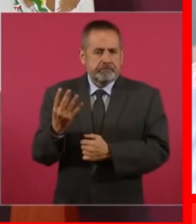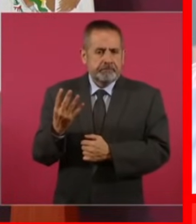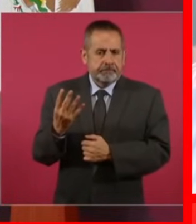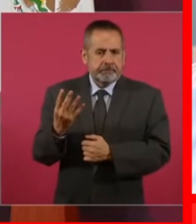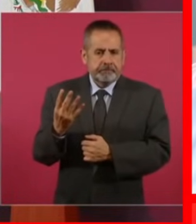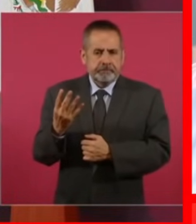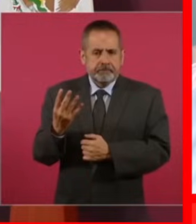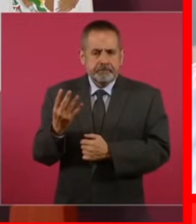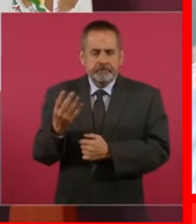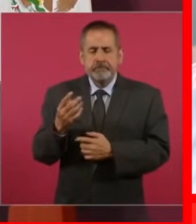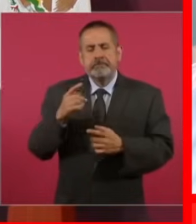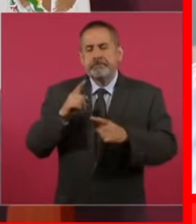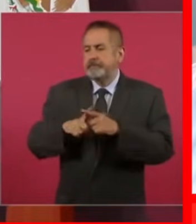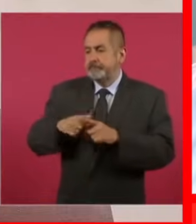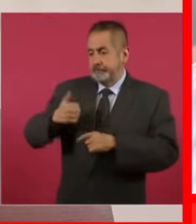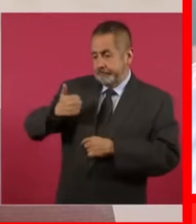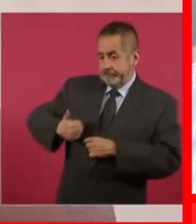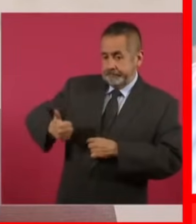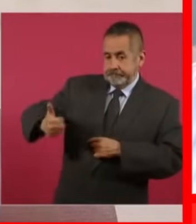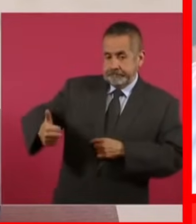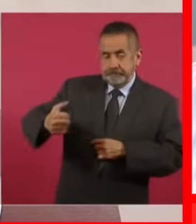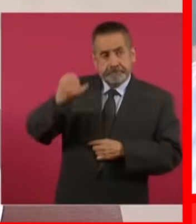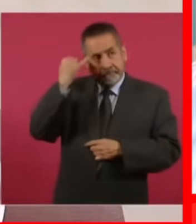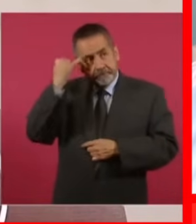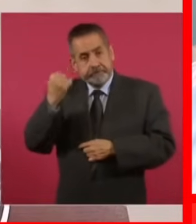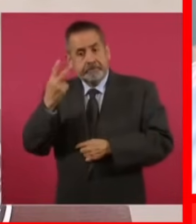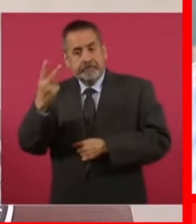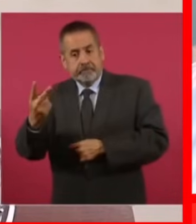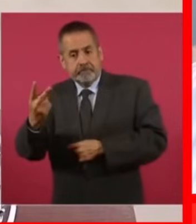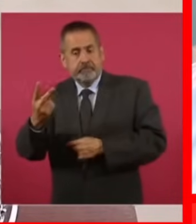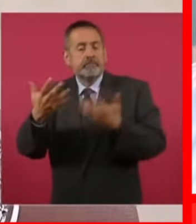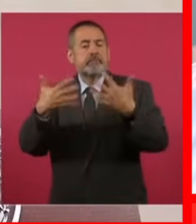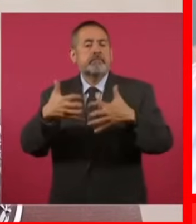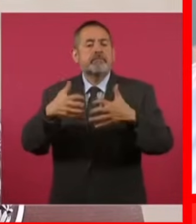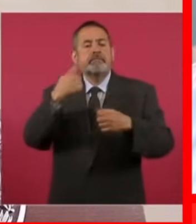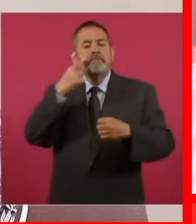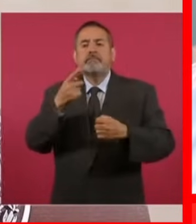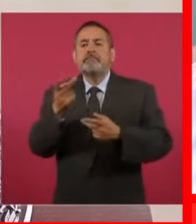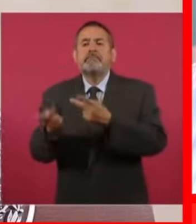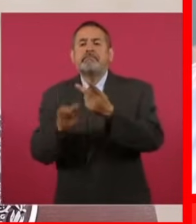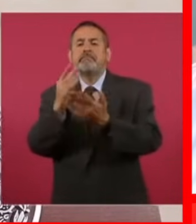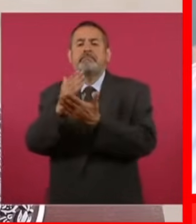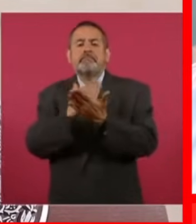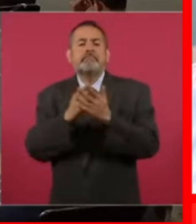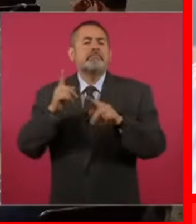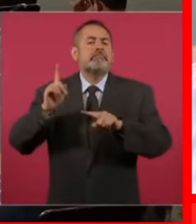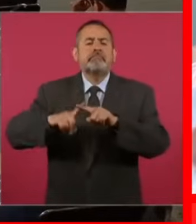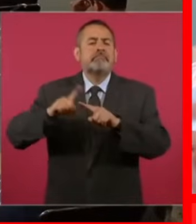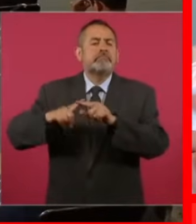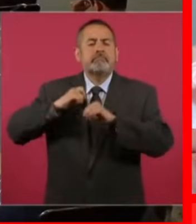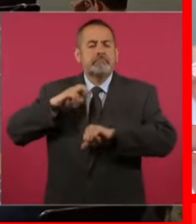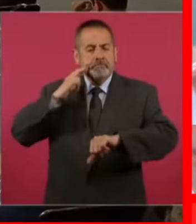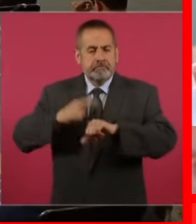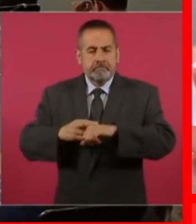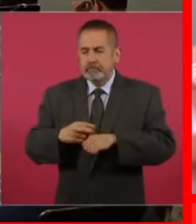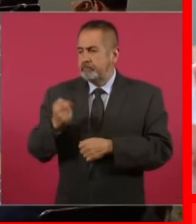O sea, cada uno propuso 2, y luego de esas